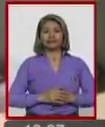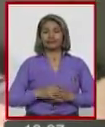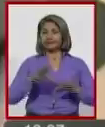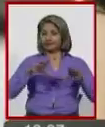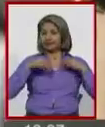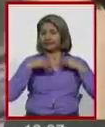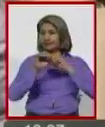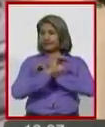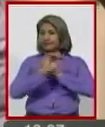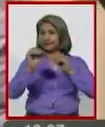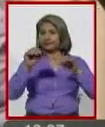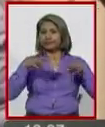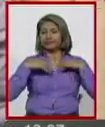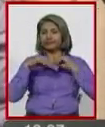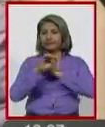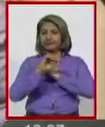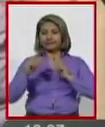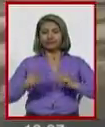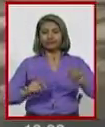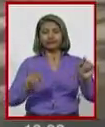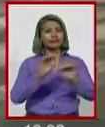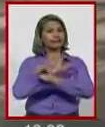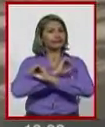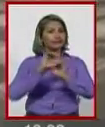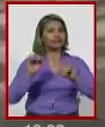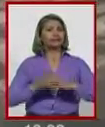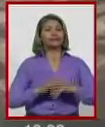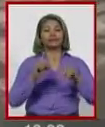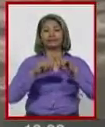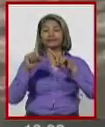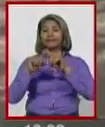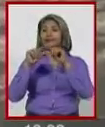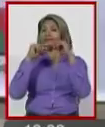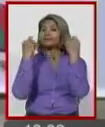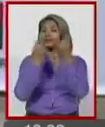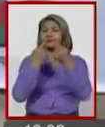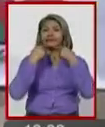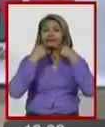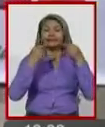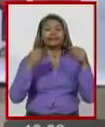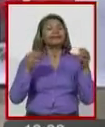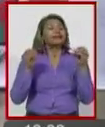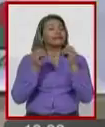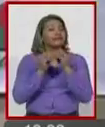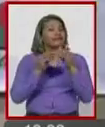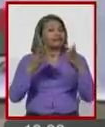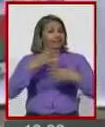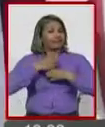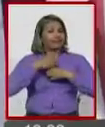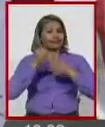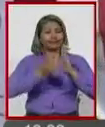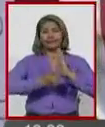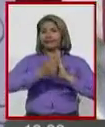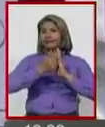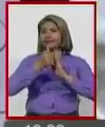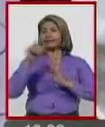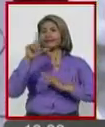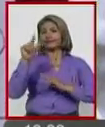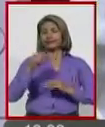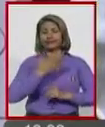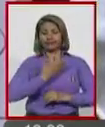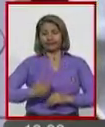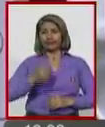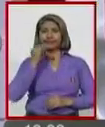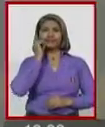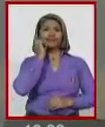están acatando ningún paro ustedes? No, transporte, está ningún paro. Recordemos que diferentes organizaciones anunciaron masificar sus medidas de presión en la ciudad del Alto, si el presidente